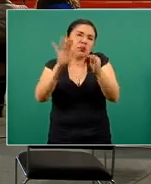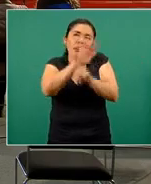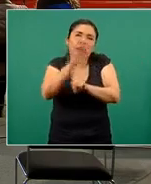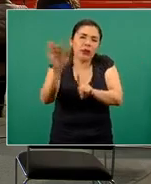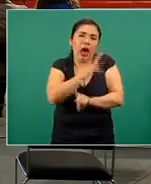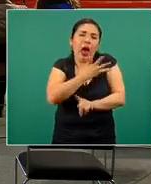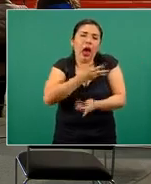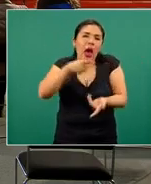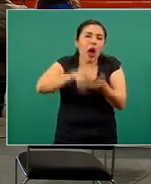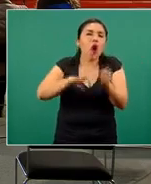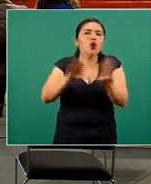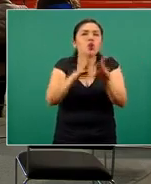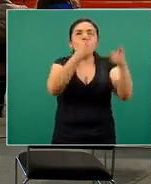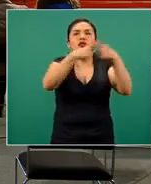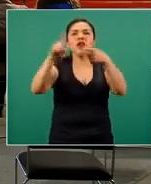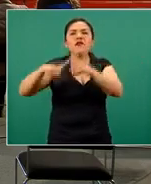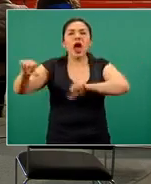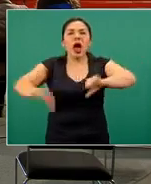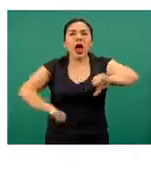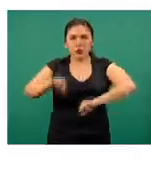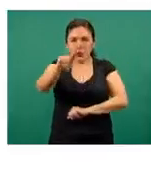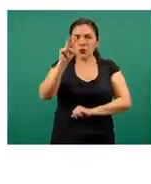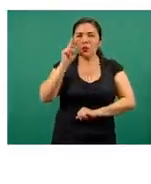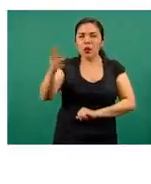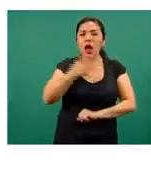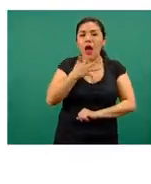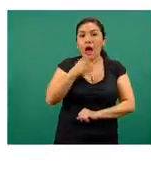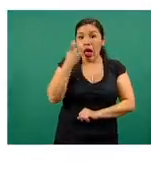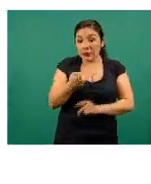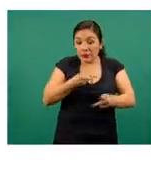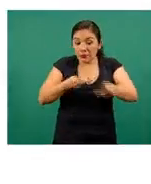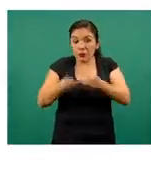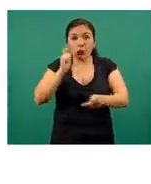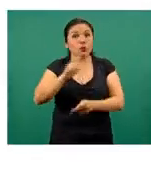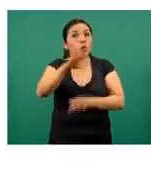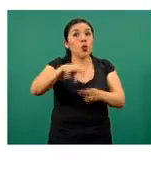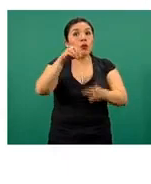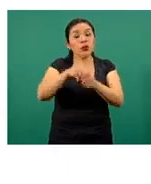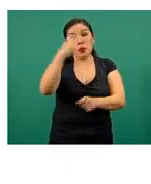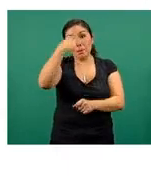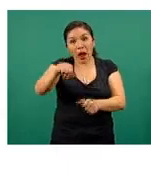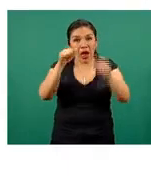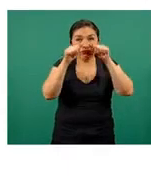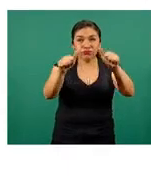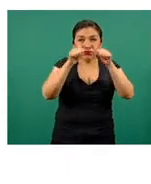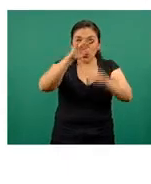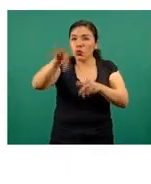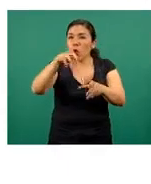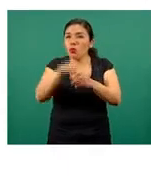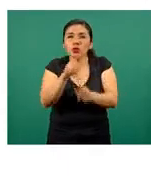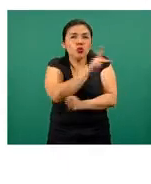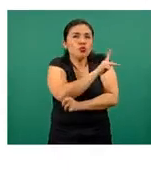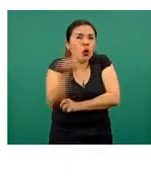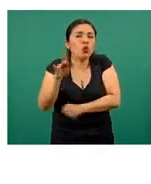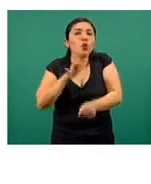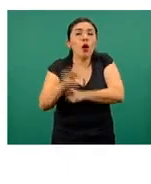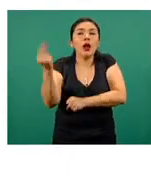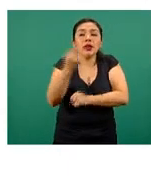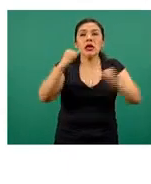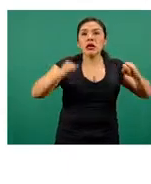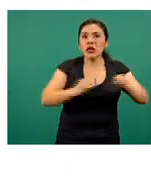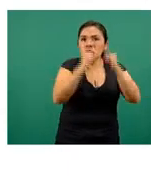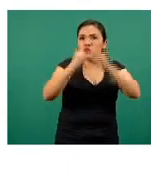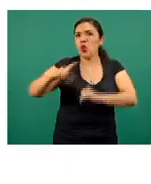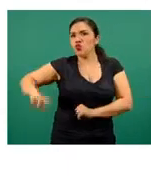la diversidad de acciones. Como ustedes ven, es una estrategia integral que moviliza todos los recursos, dispositivos e